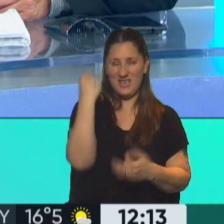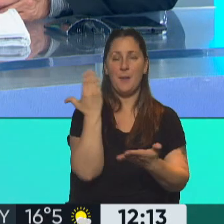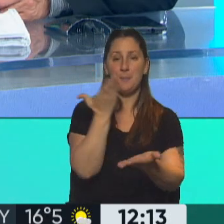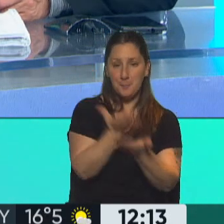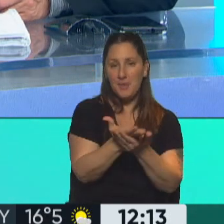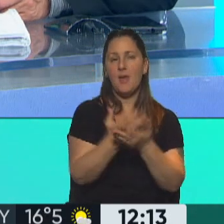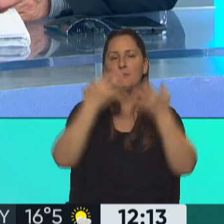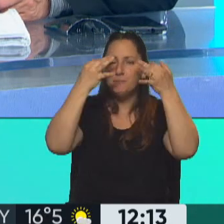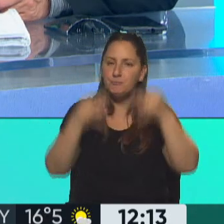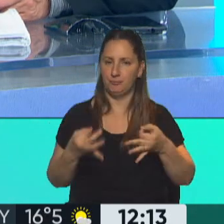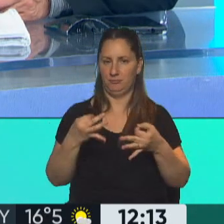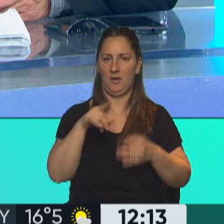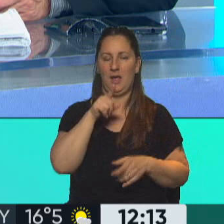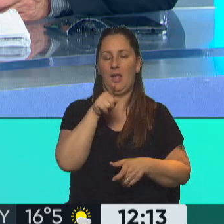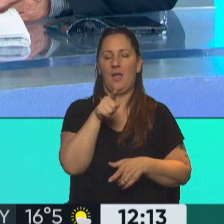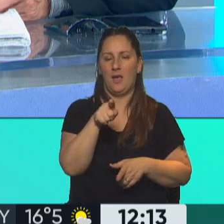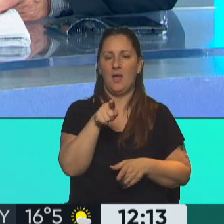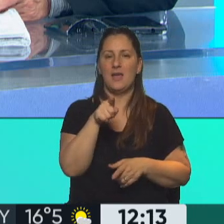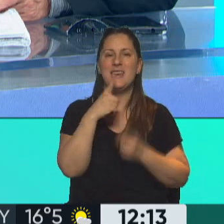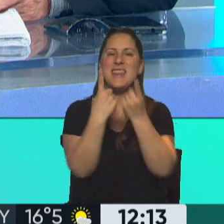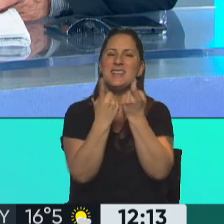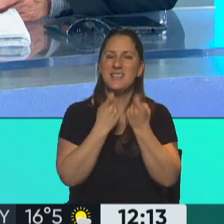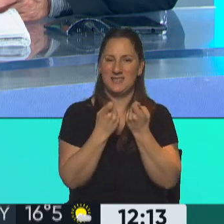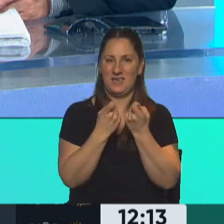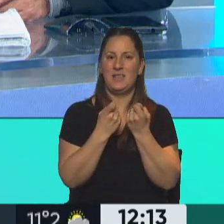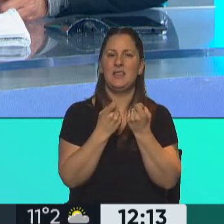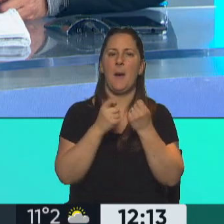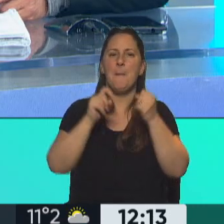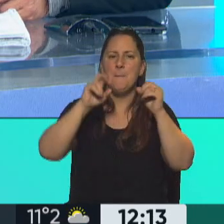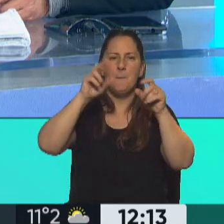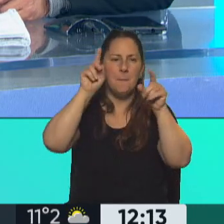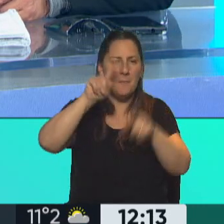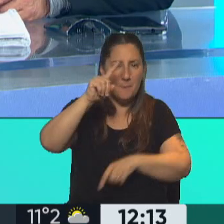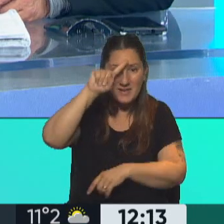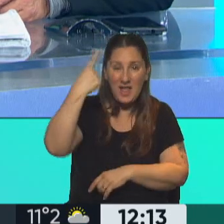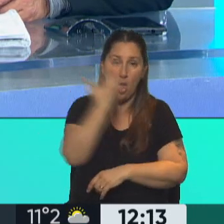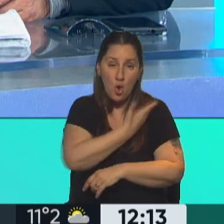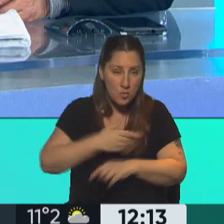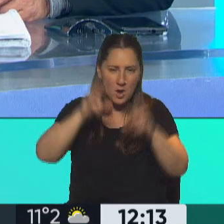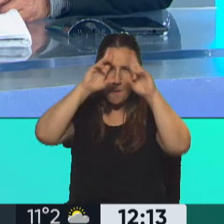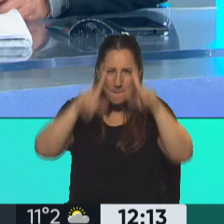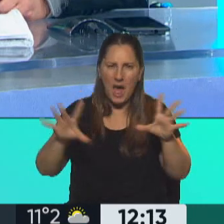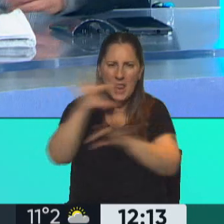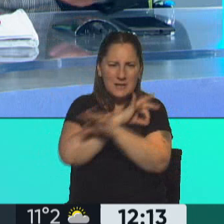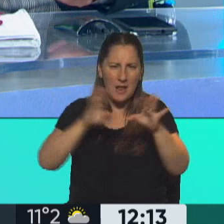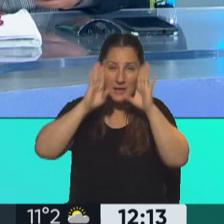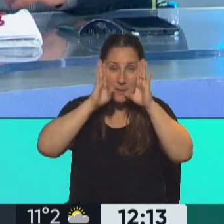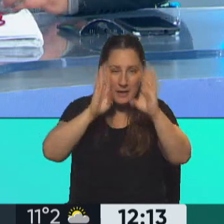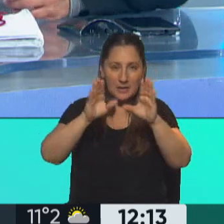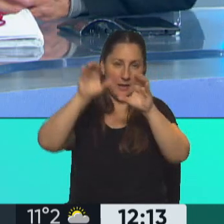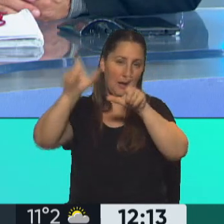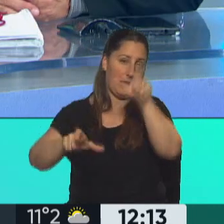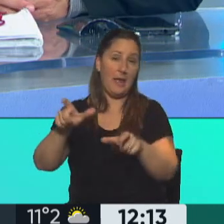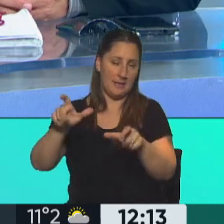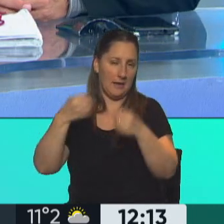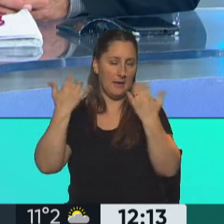es directamente apuntado a eso. Necesidad de políticas específicas para atender a estos sectores, por lo